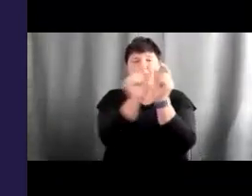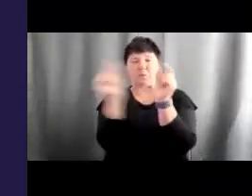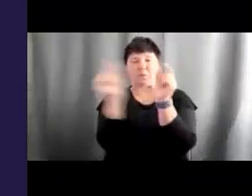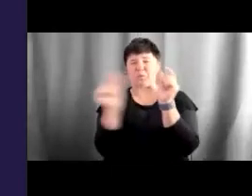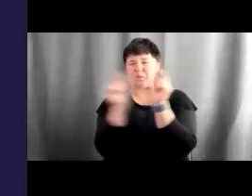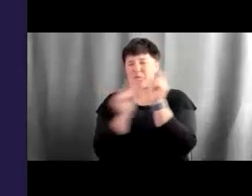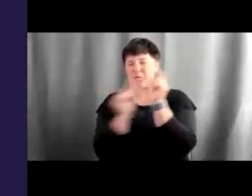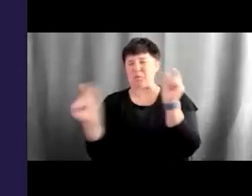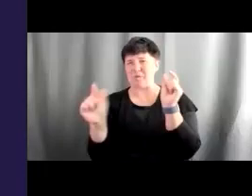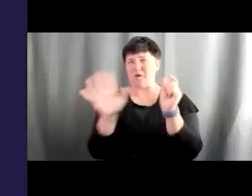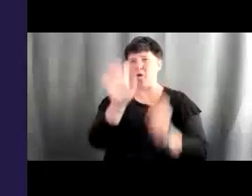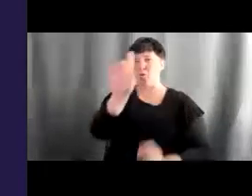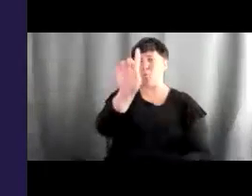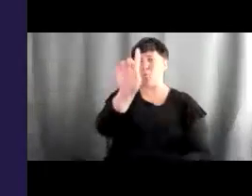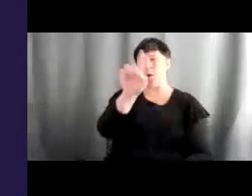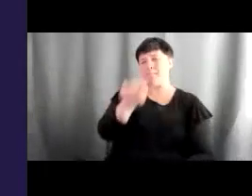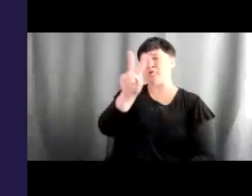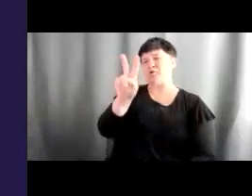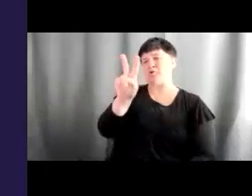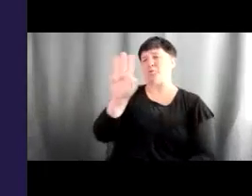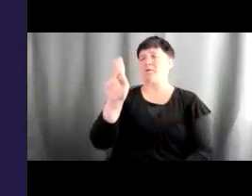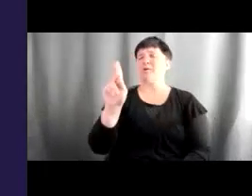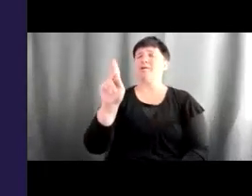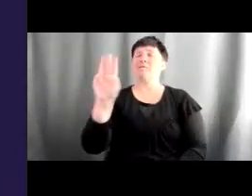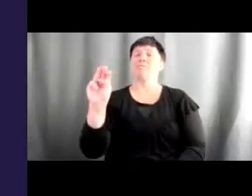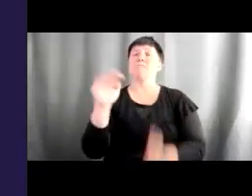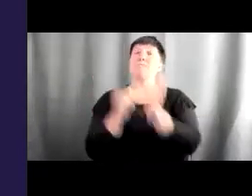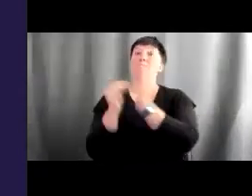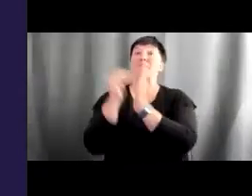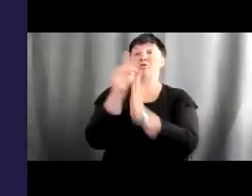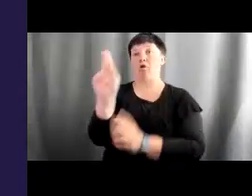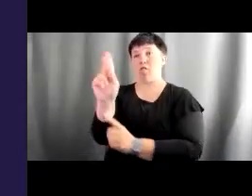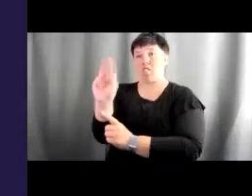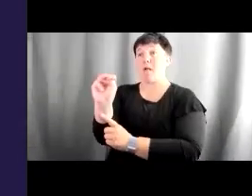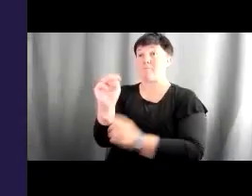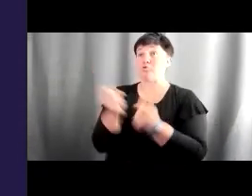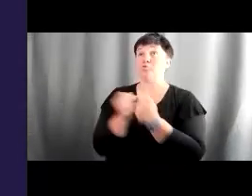1.2 millones de kilómetros. Son muchos datos.